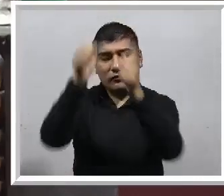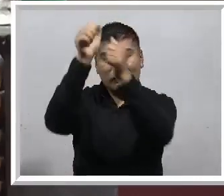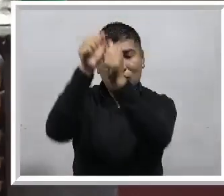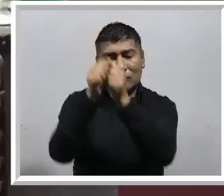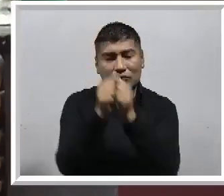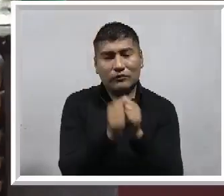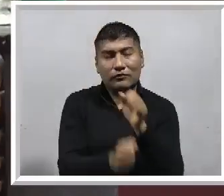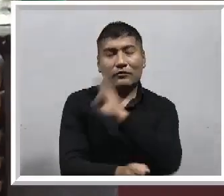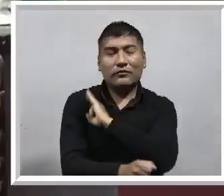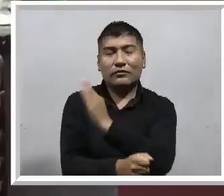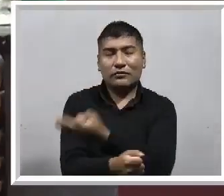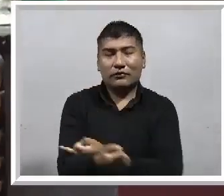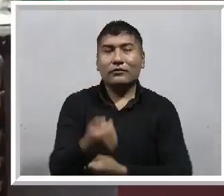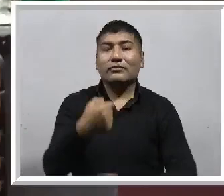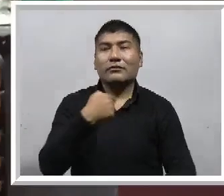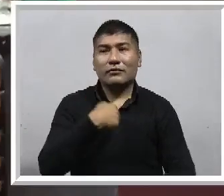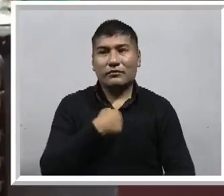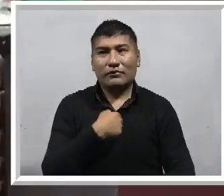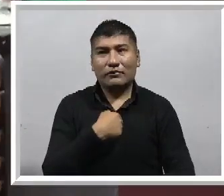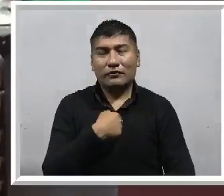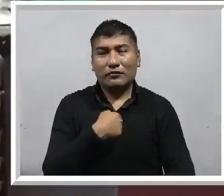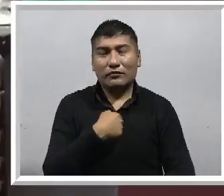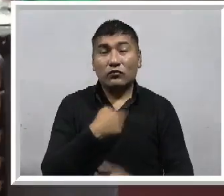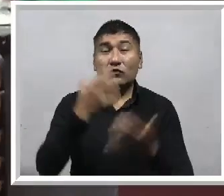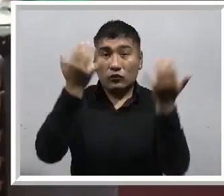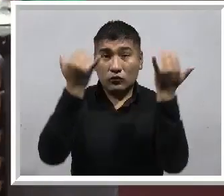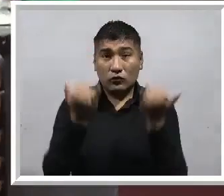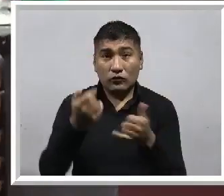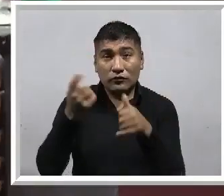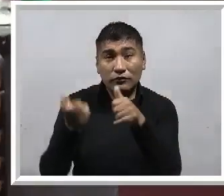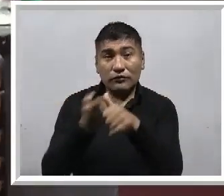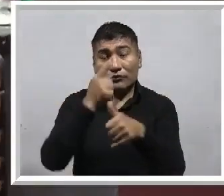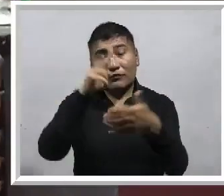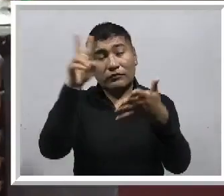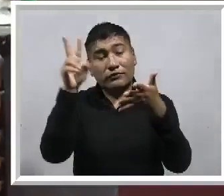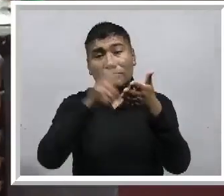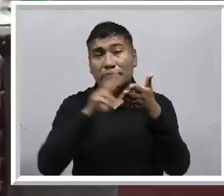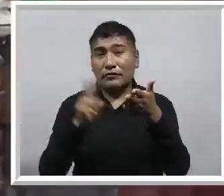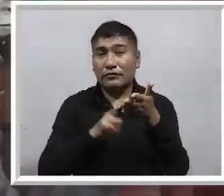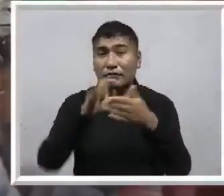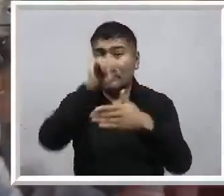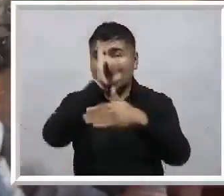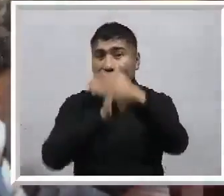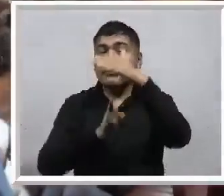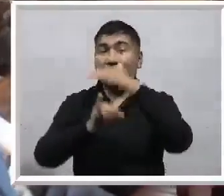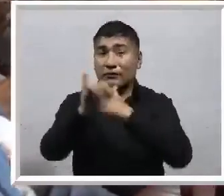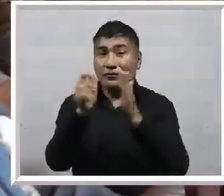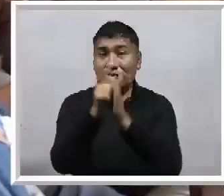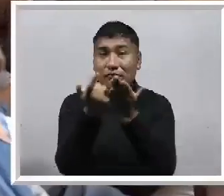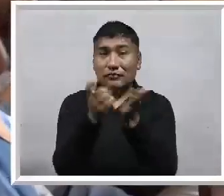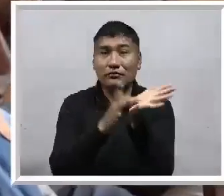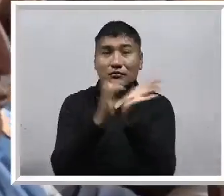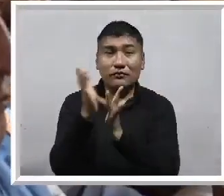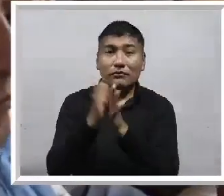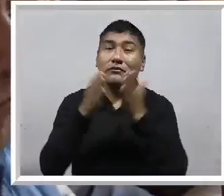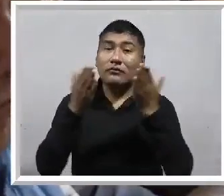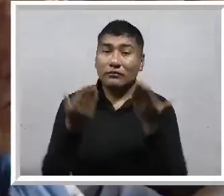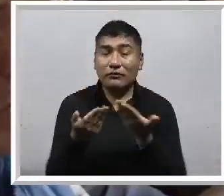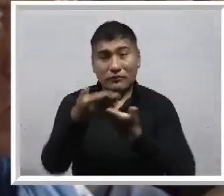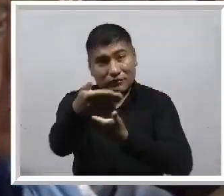fortaléceme hoy la primera lectura de Isaías te